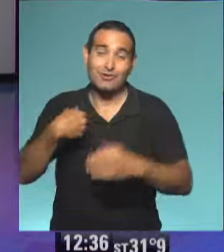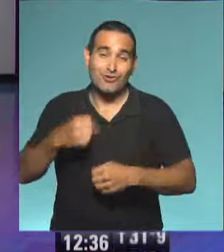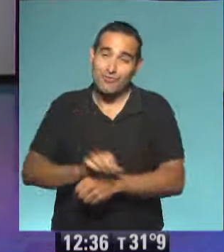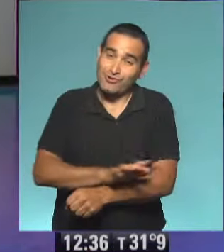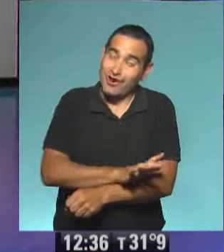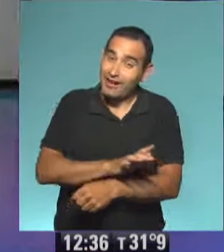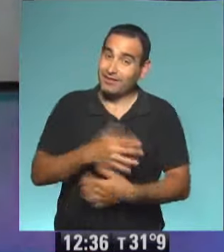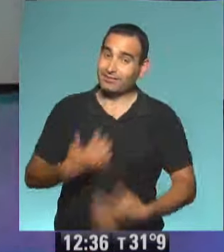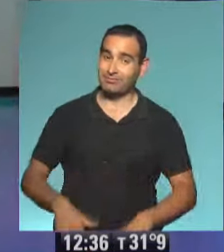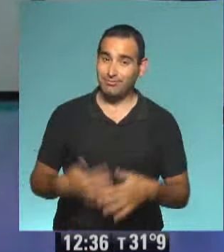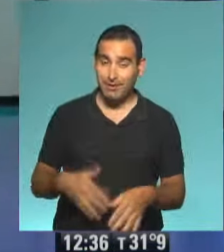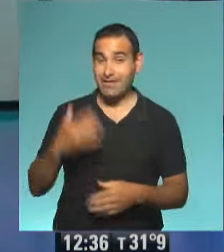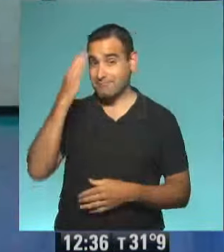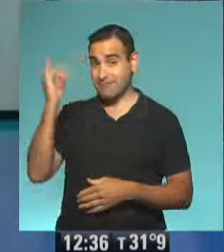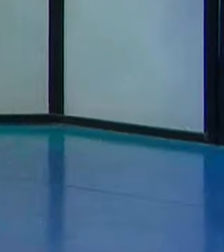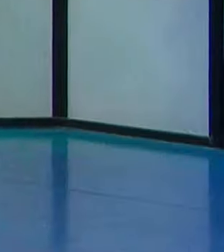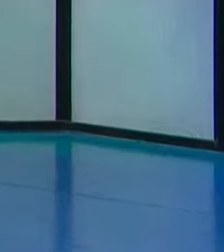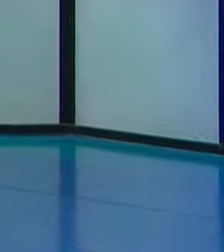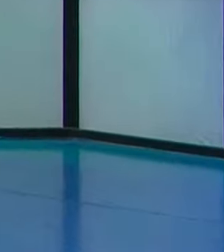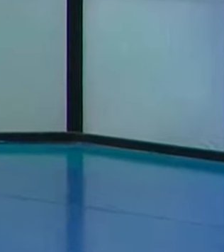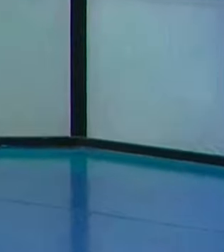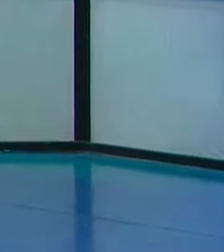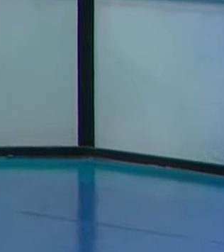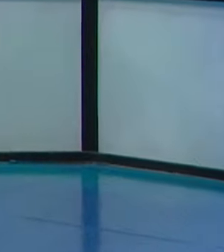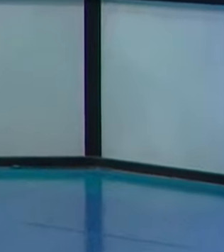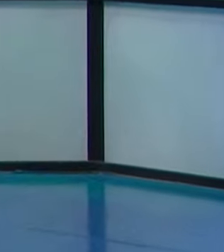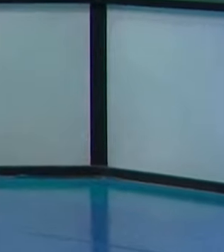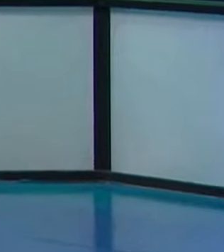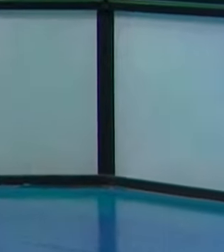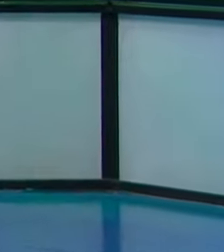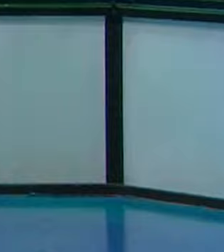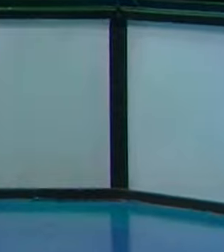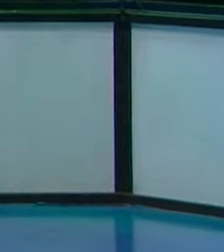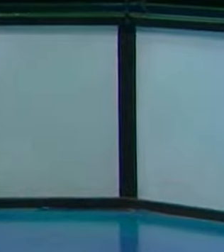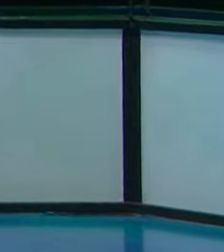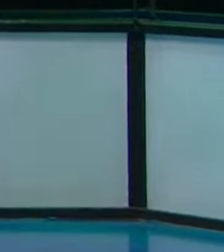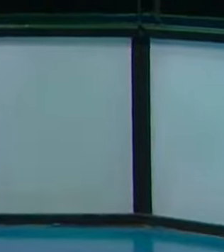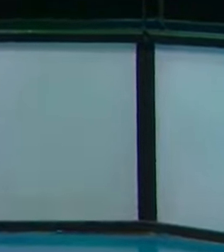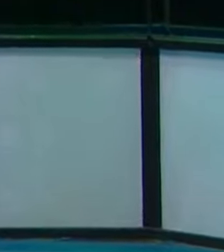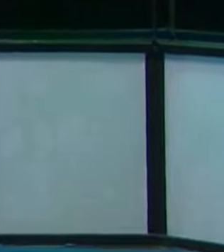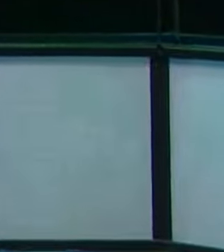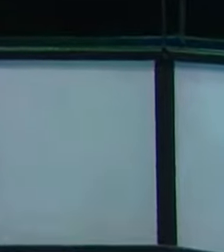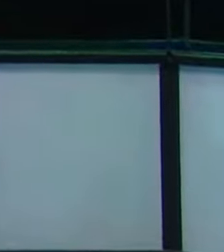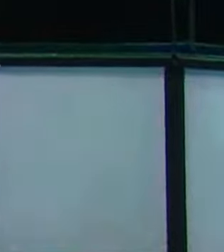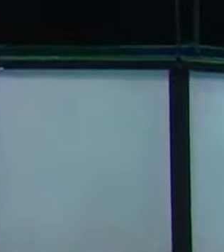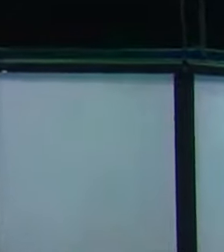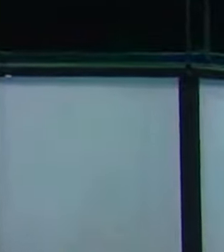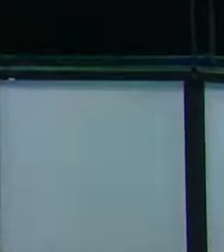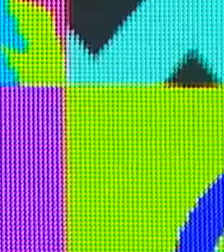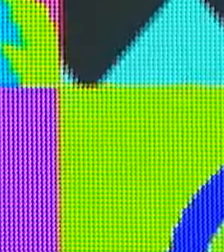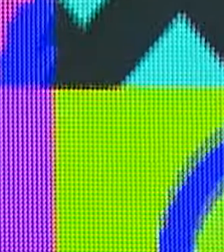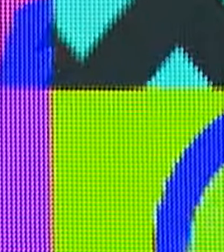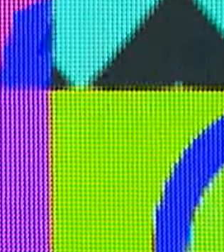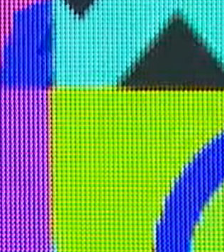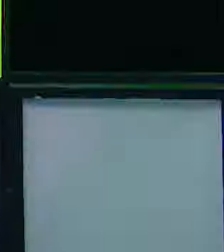porque pasaron muchas cosas desde marzo hasta hoy, que es el último programa. Exactamente. Lara, ¿qué le quieres decir a los chicos y a las chicas que